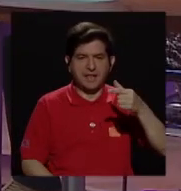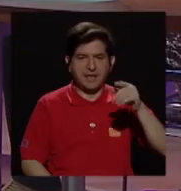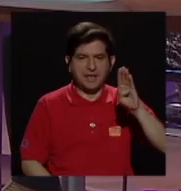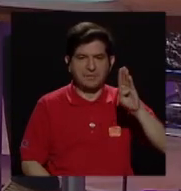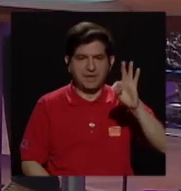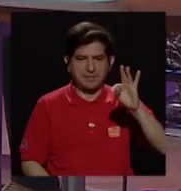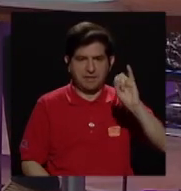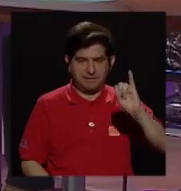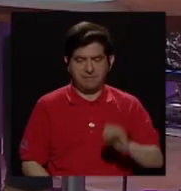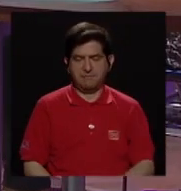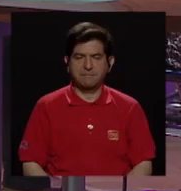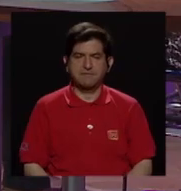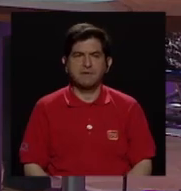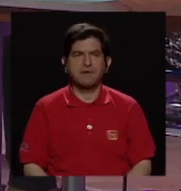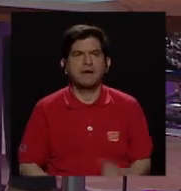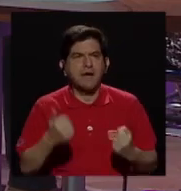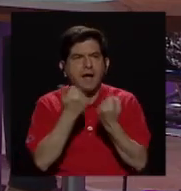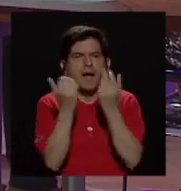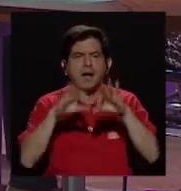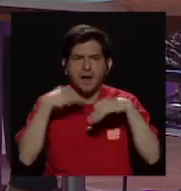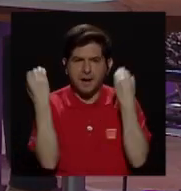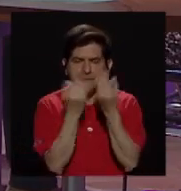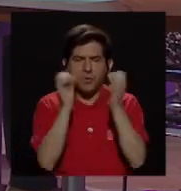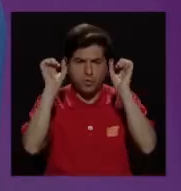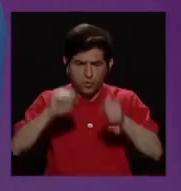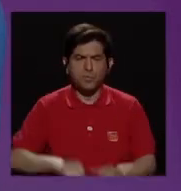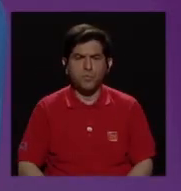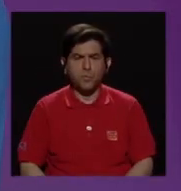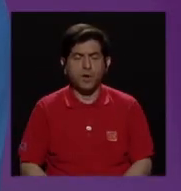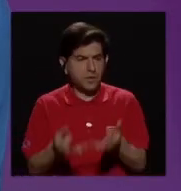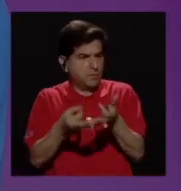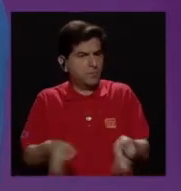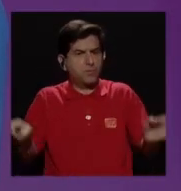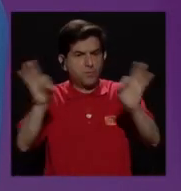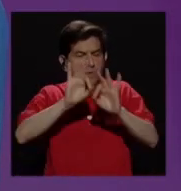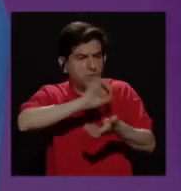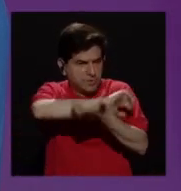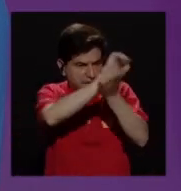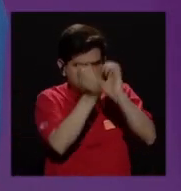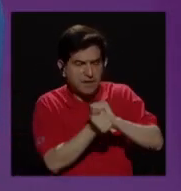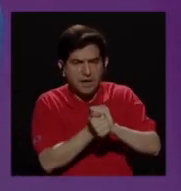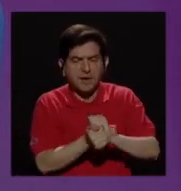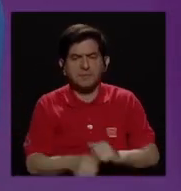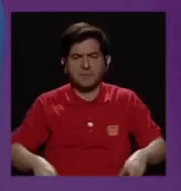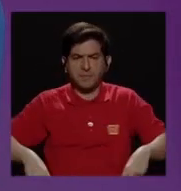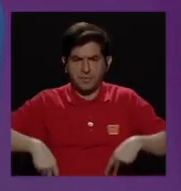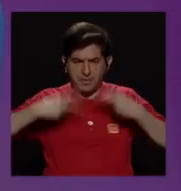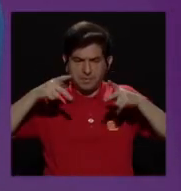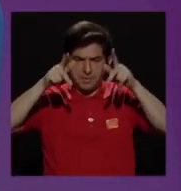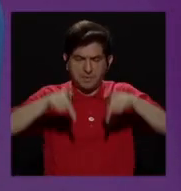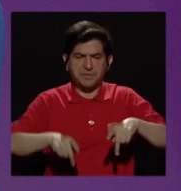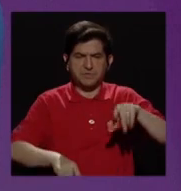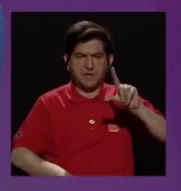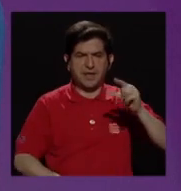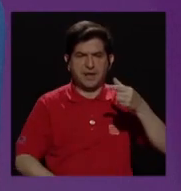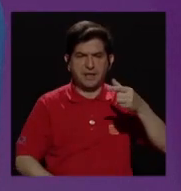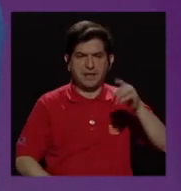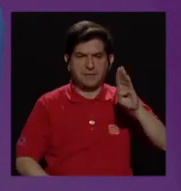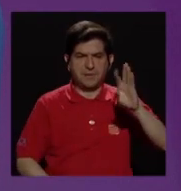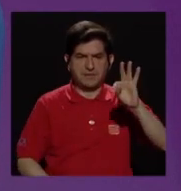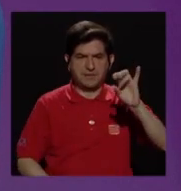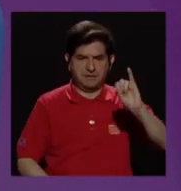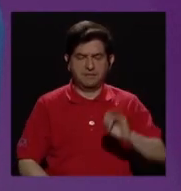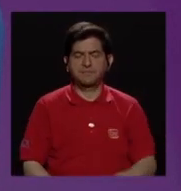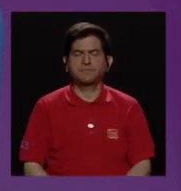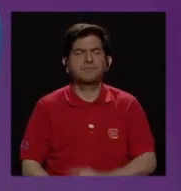familiar puede cambiar exponencialmente la vida de una persona LGBTI. Porque